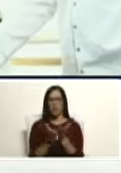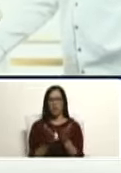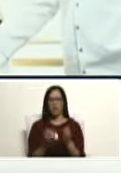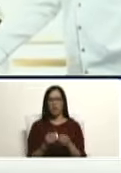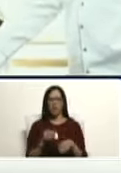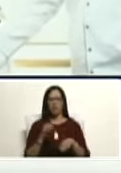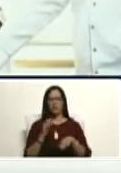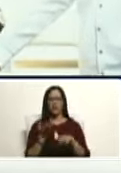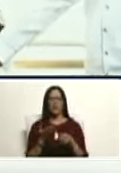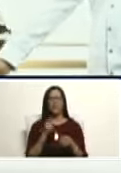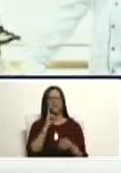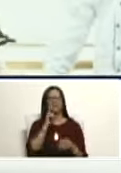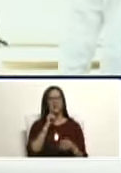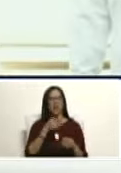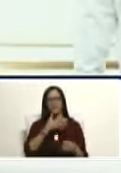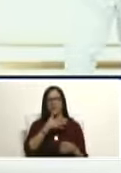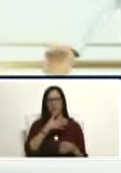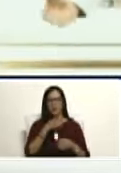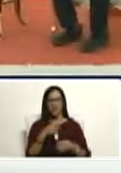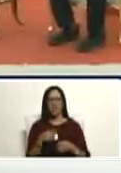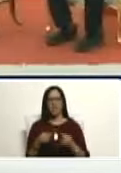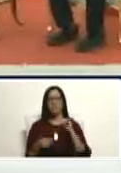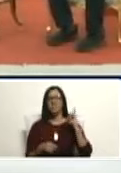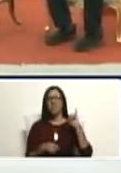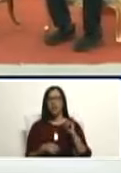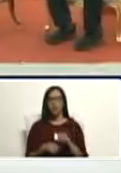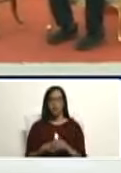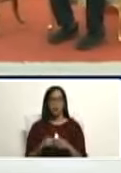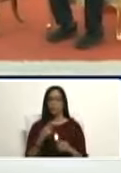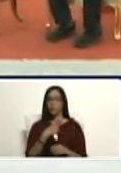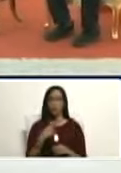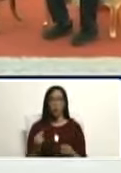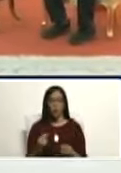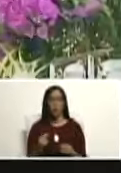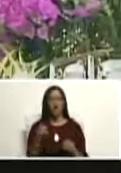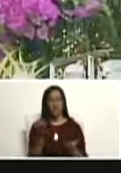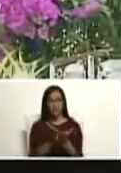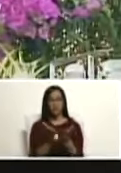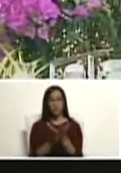izquierda. No era extremismo, era porque había estudiado científicamente.